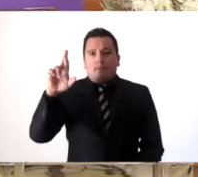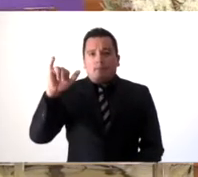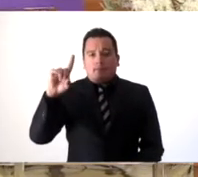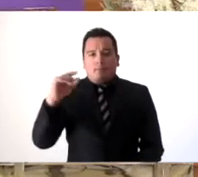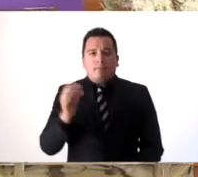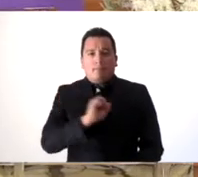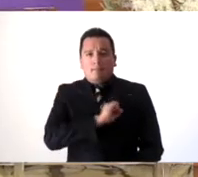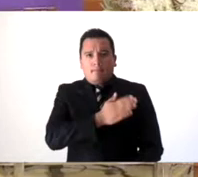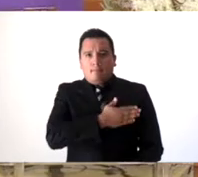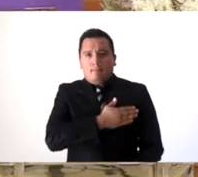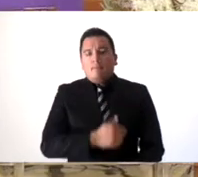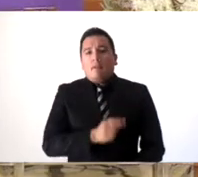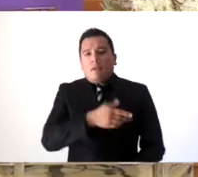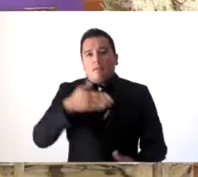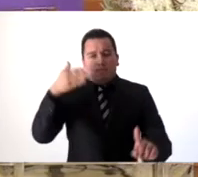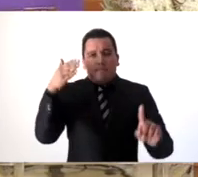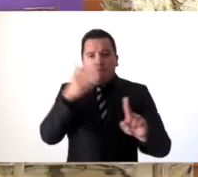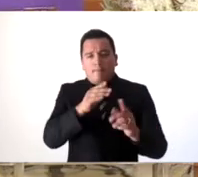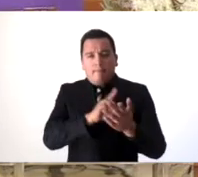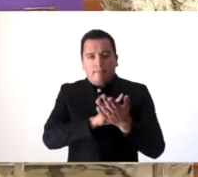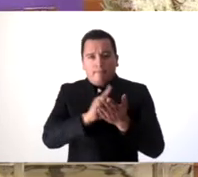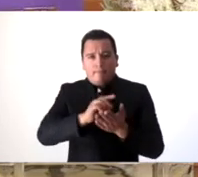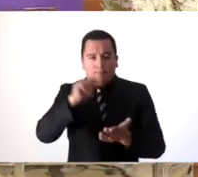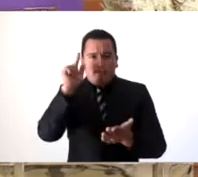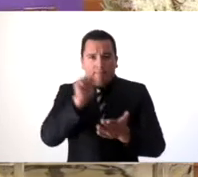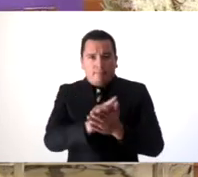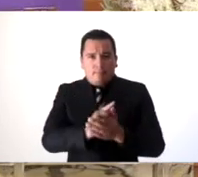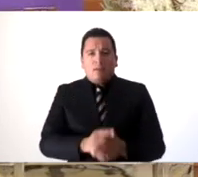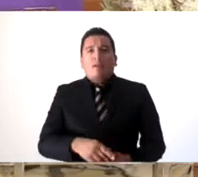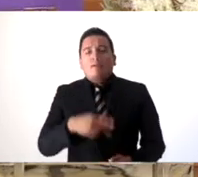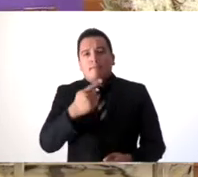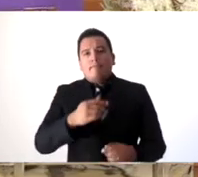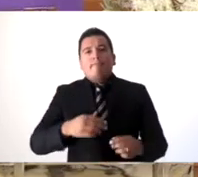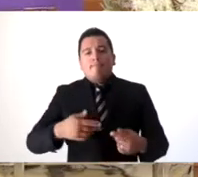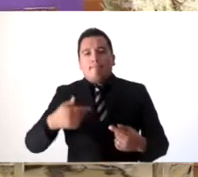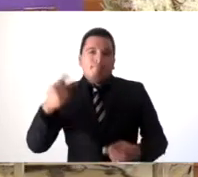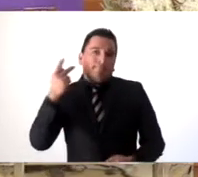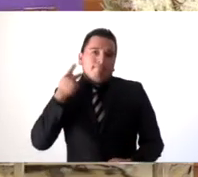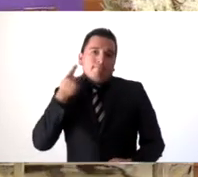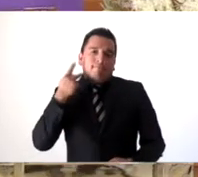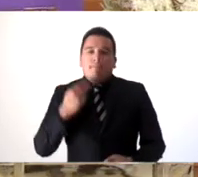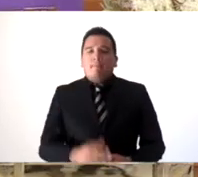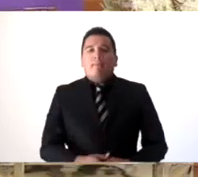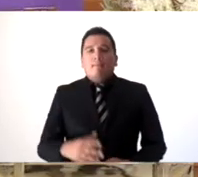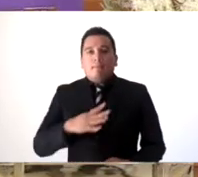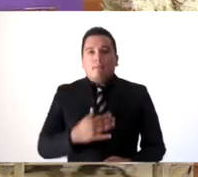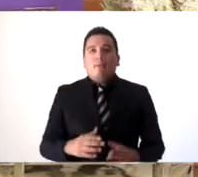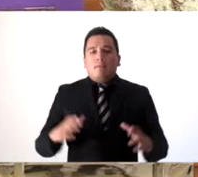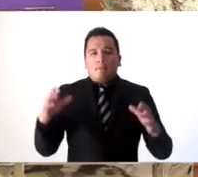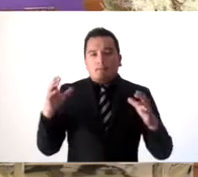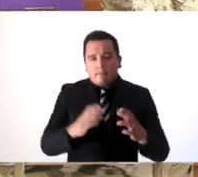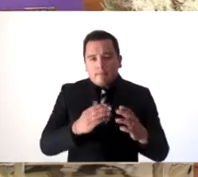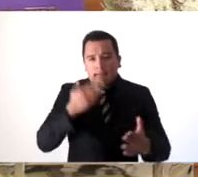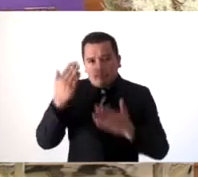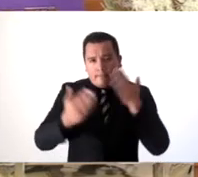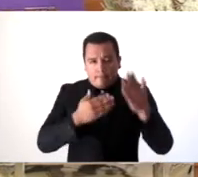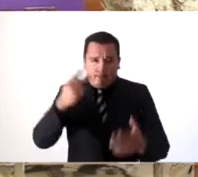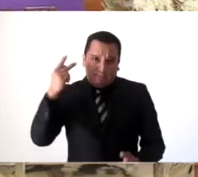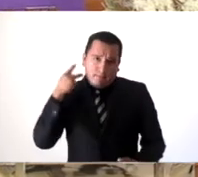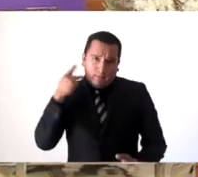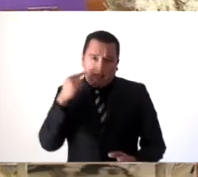Madrid y es especialista en Derecho Constitucional y Ciencia Política por el Centro de Estudios Políticos